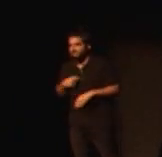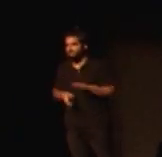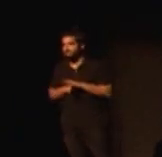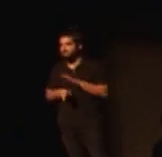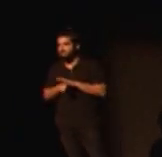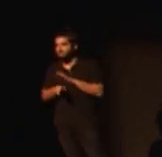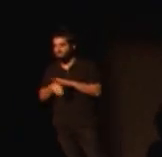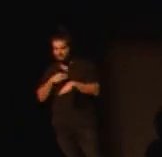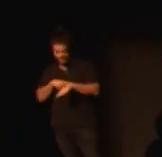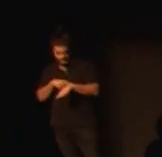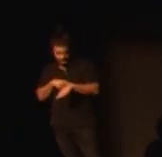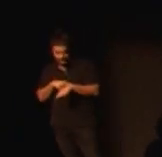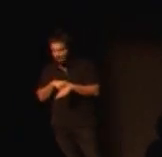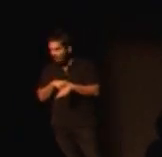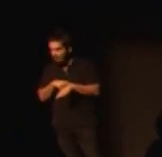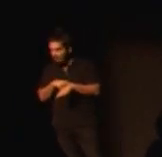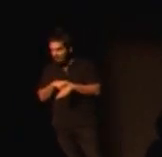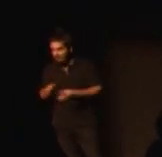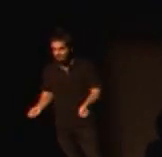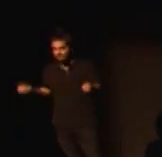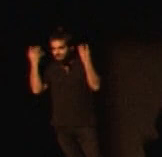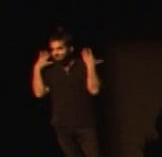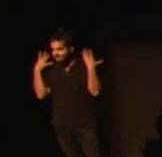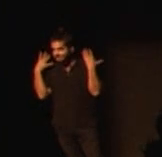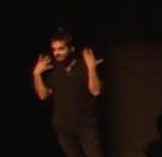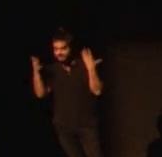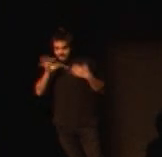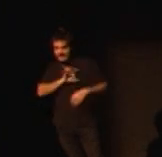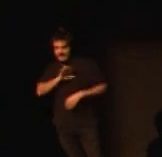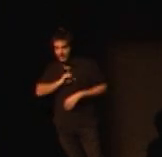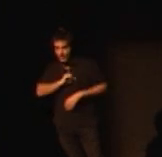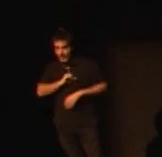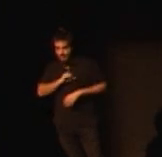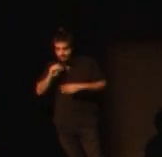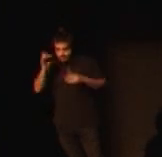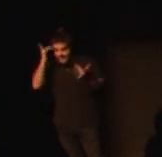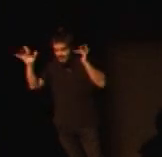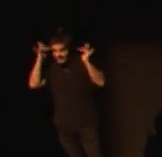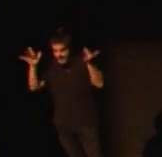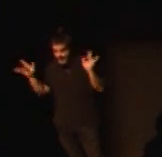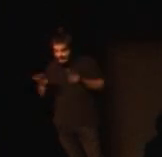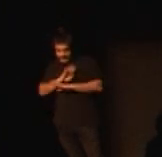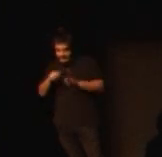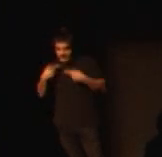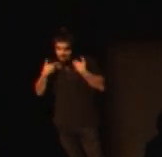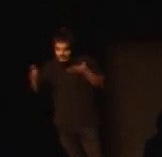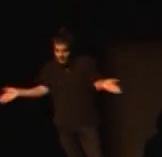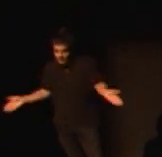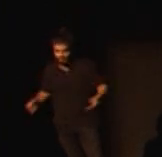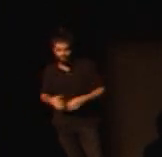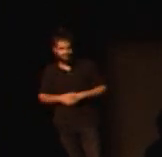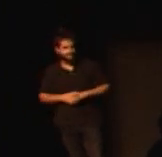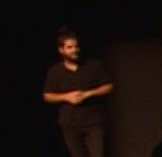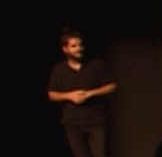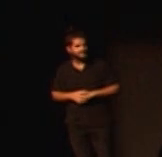que era C3. Ay, qué maja. Claro, se me queda una cara. Pues mira, la misma cara que se le quedó otro día a mi